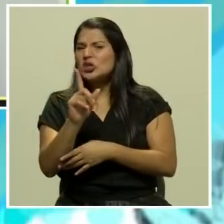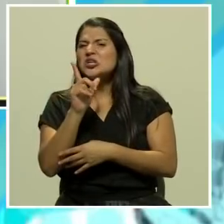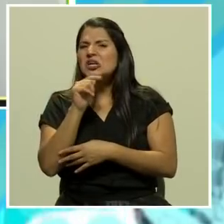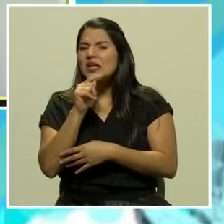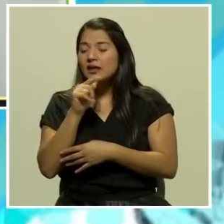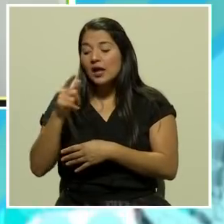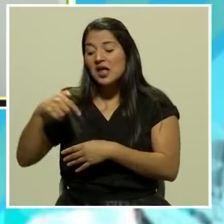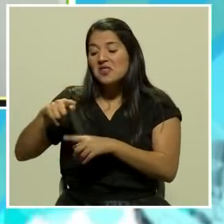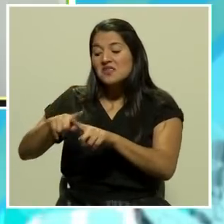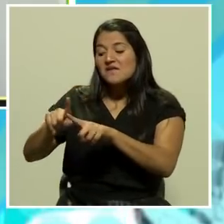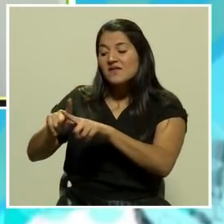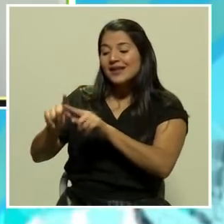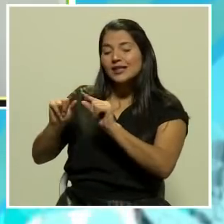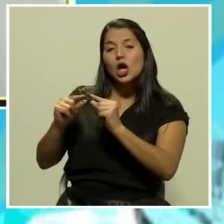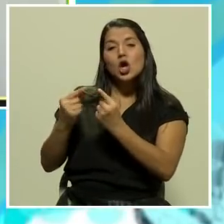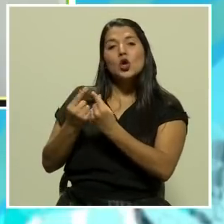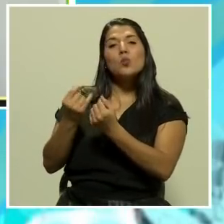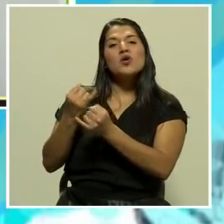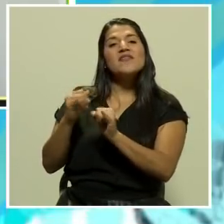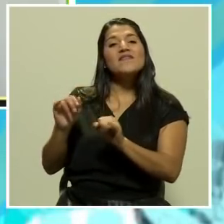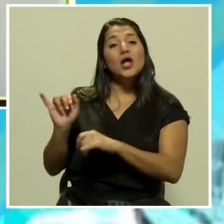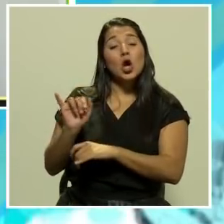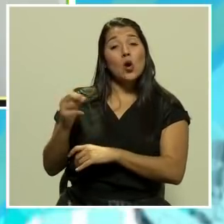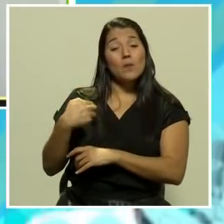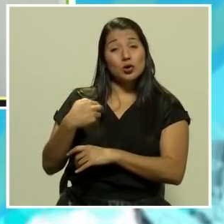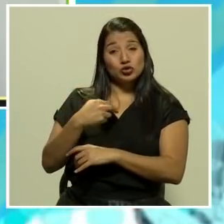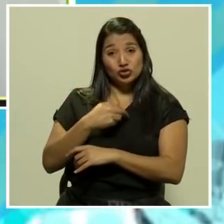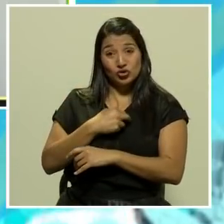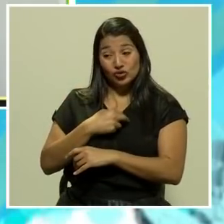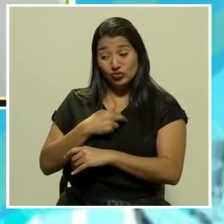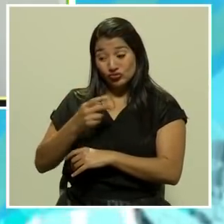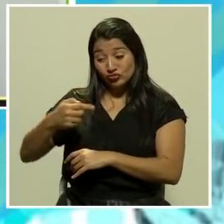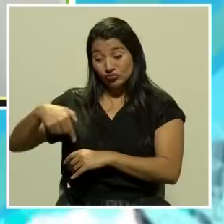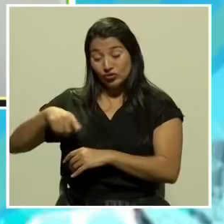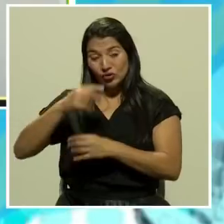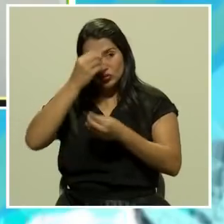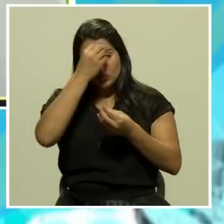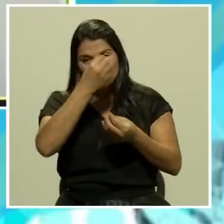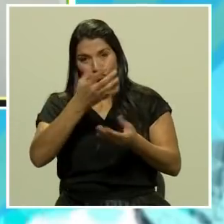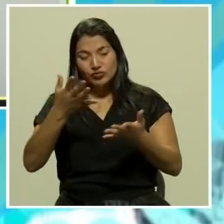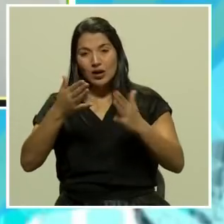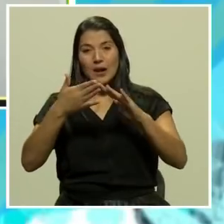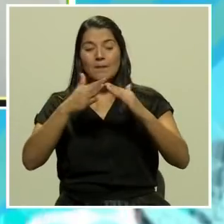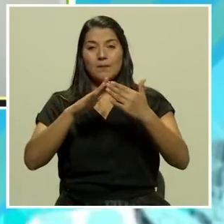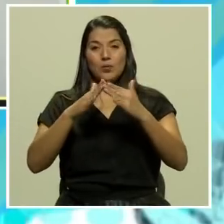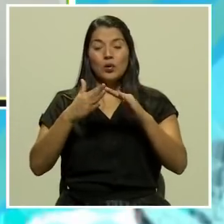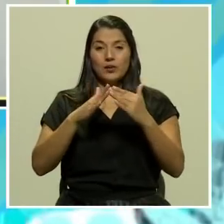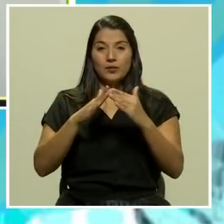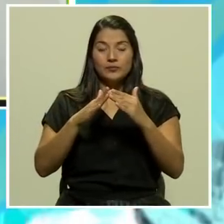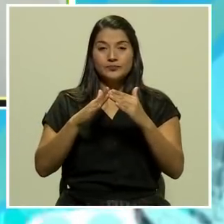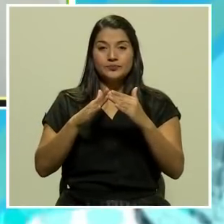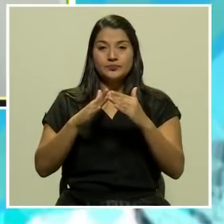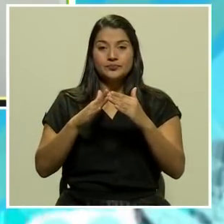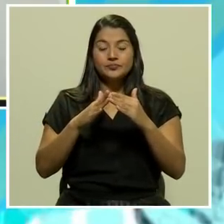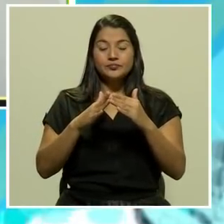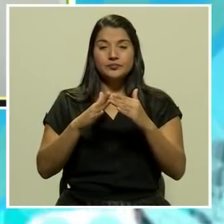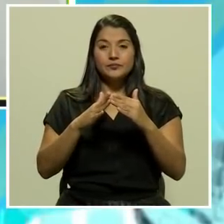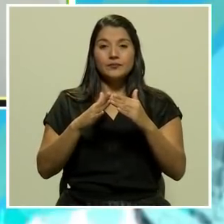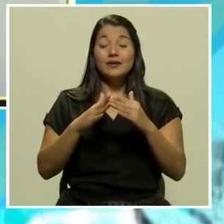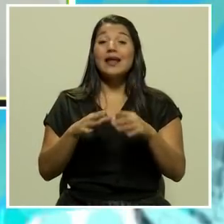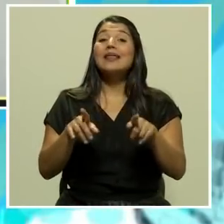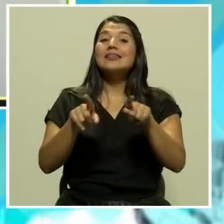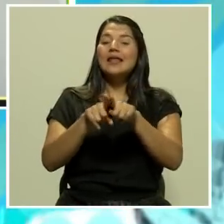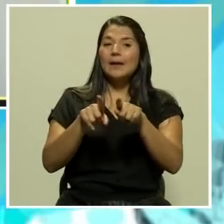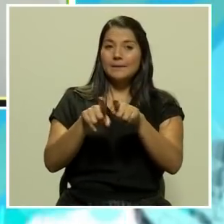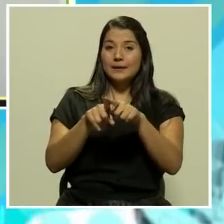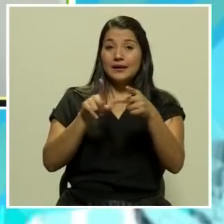independientes. Está recibiendo de un grupo médico organizado de hace rato que es independiente, también